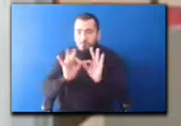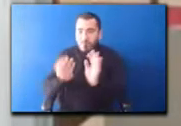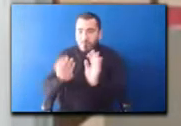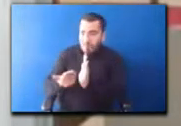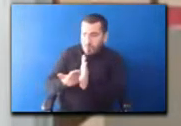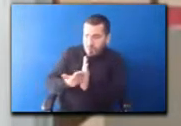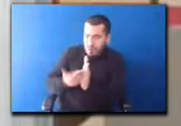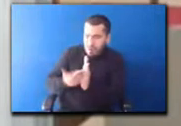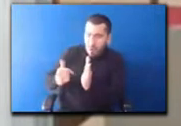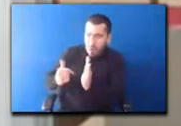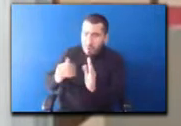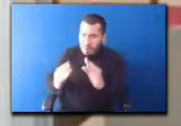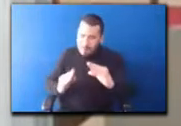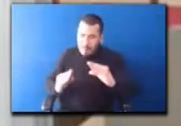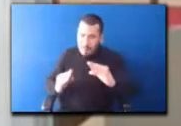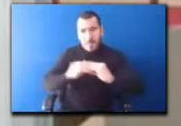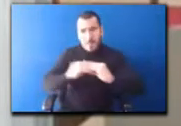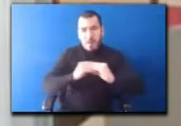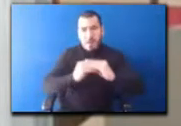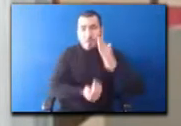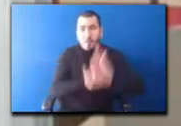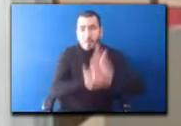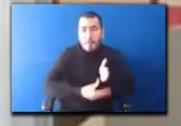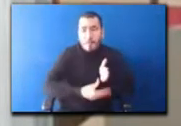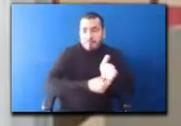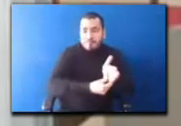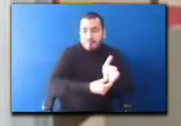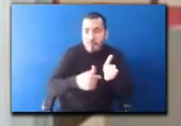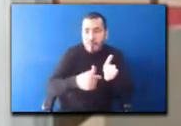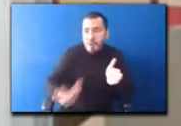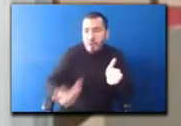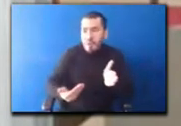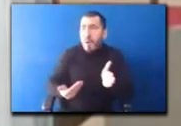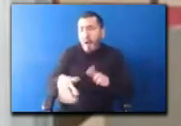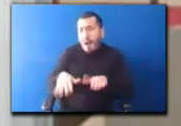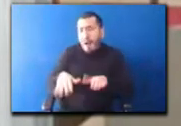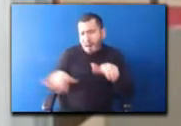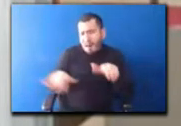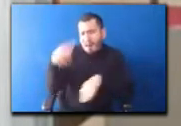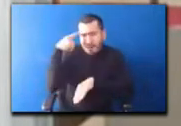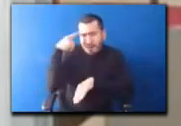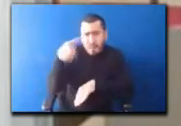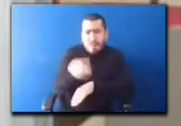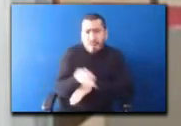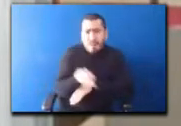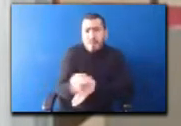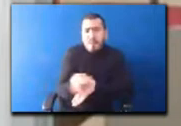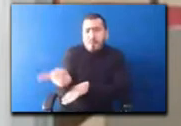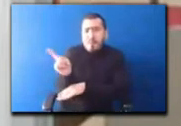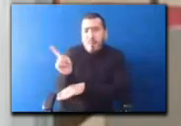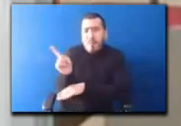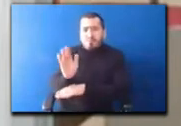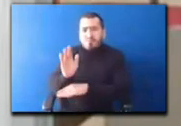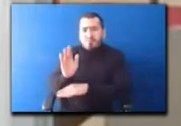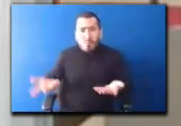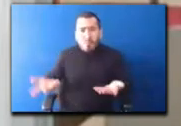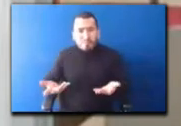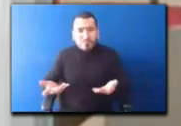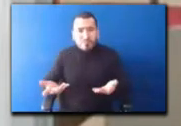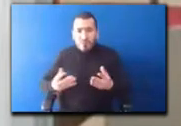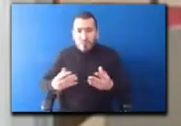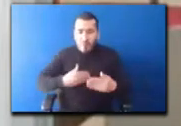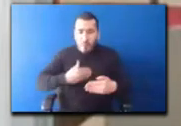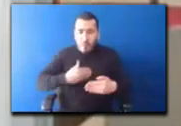nuevas metodologías. Se dice que muchas veces la industrial, lo productivo, va más rápido que